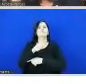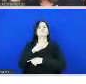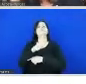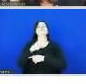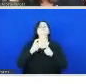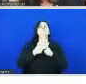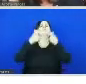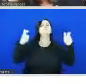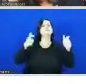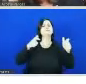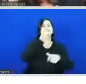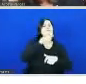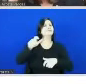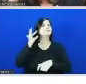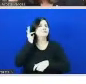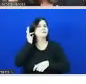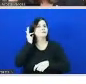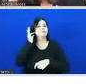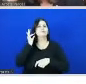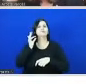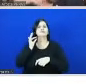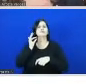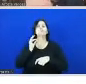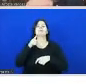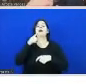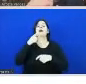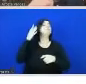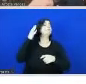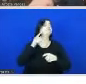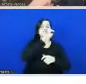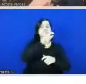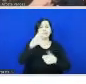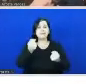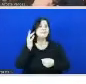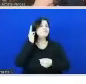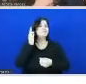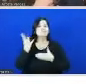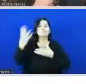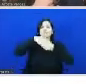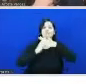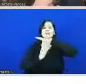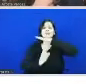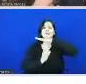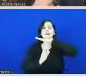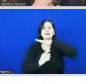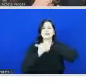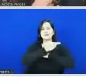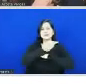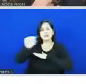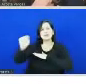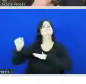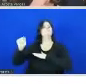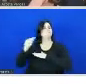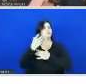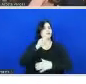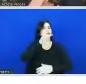frontera, que son las empresas de venta de armamento que están negociando con el control migratorio